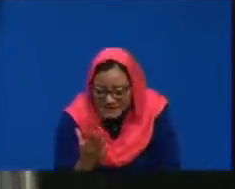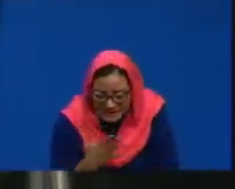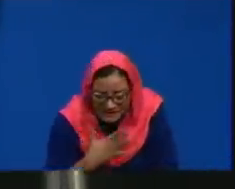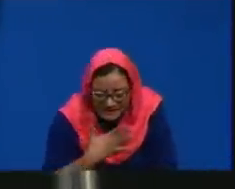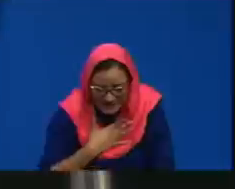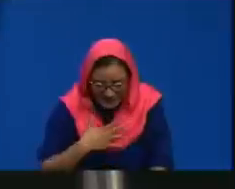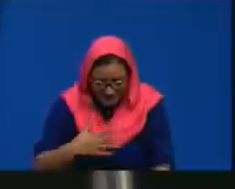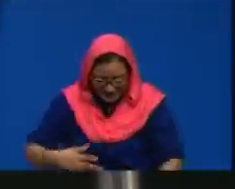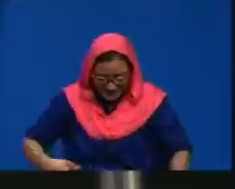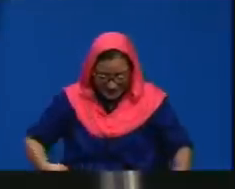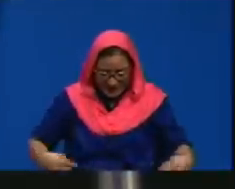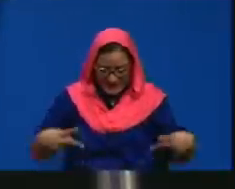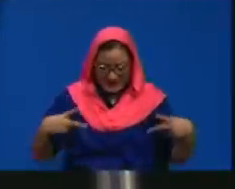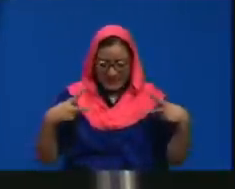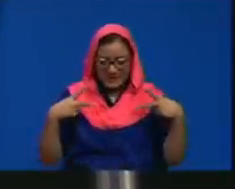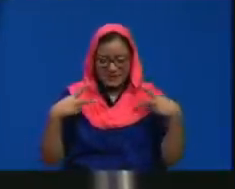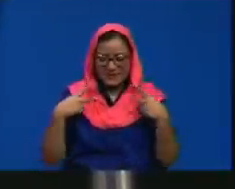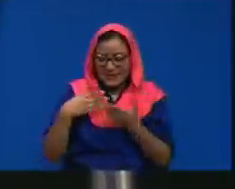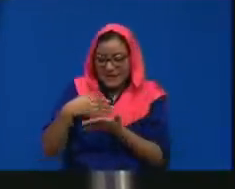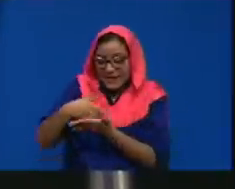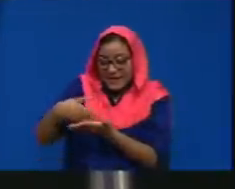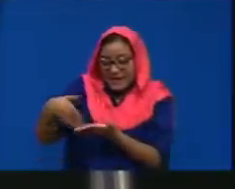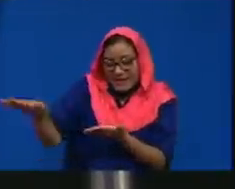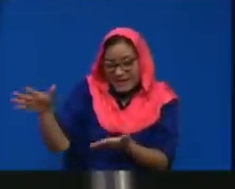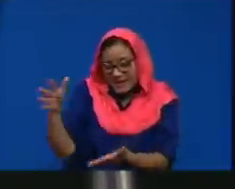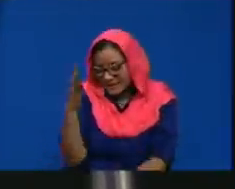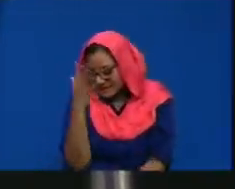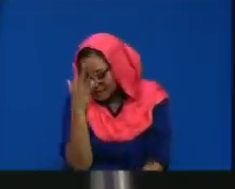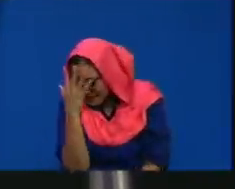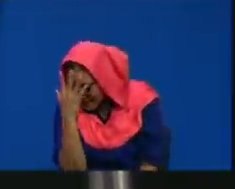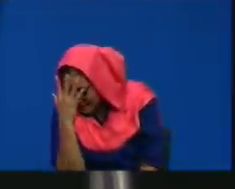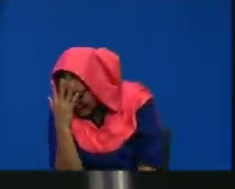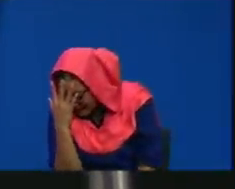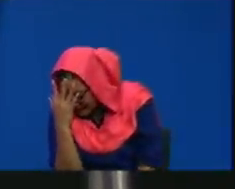soy como ofrenda.